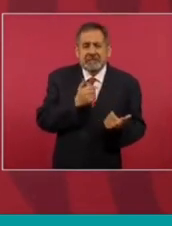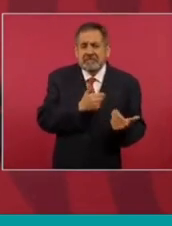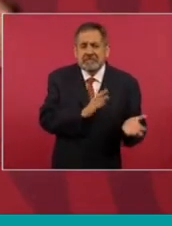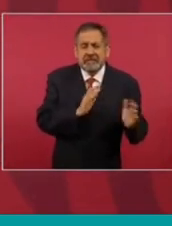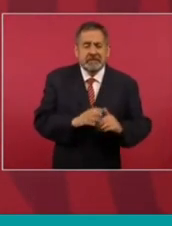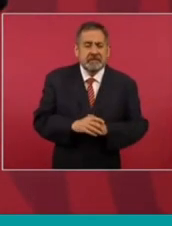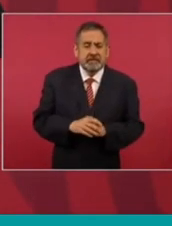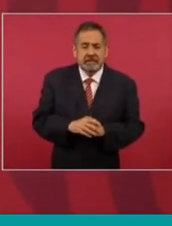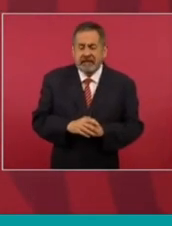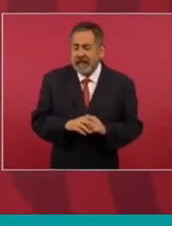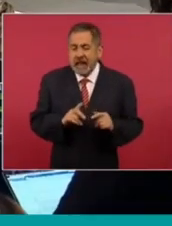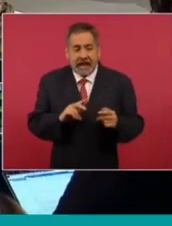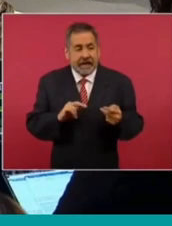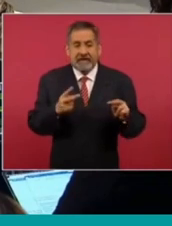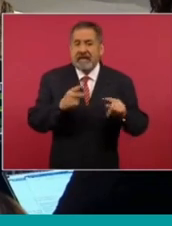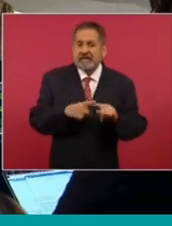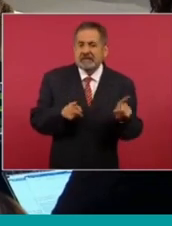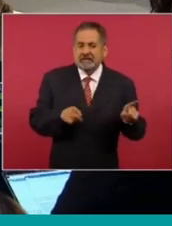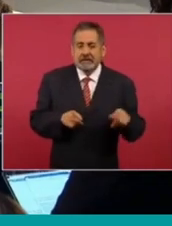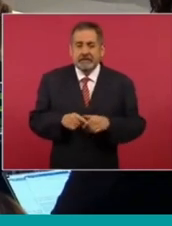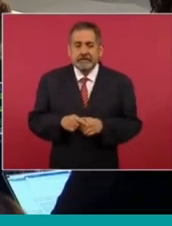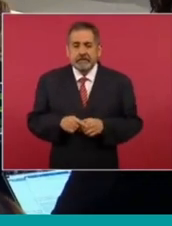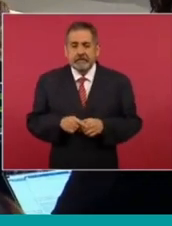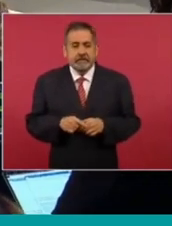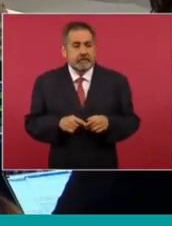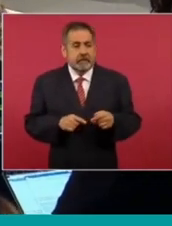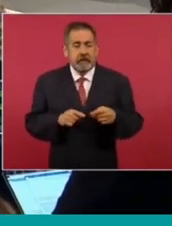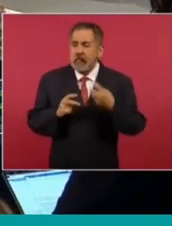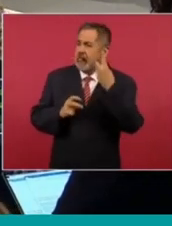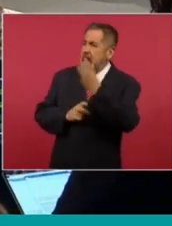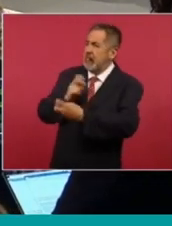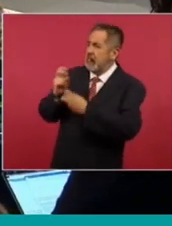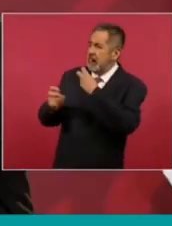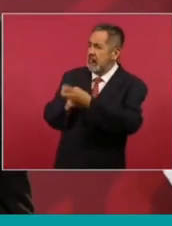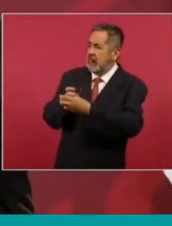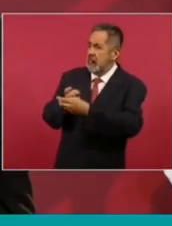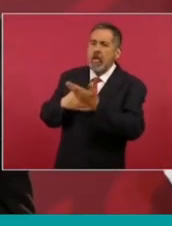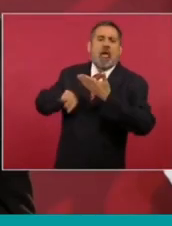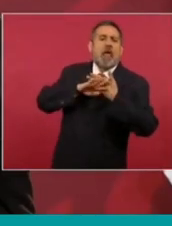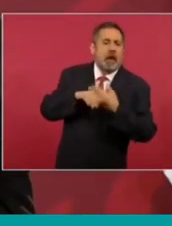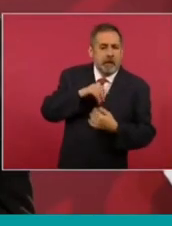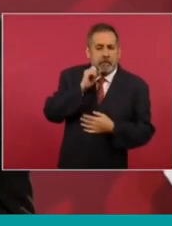Al contrario, se les revierte.